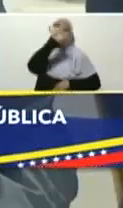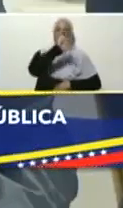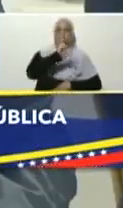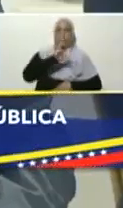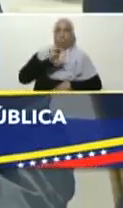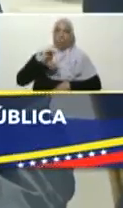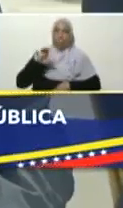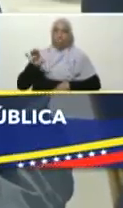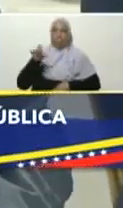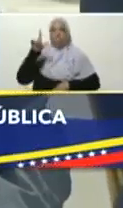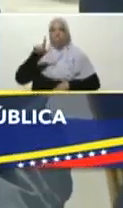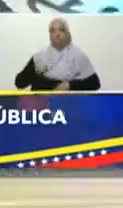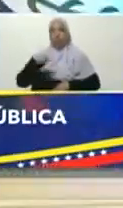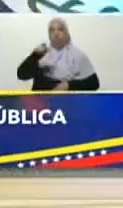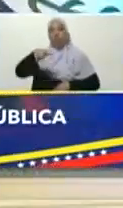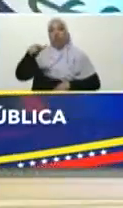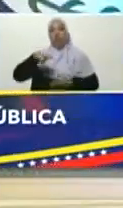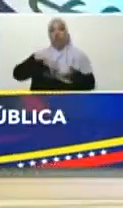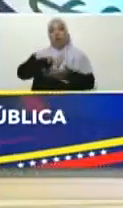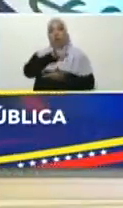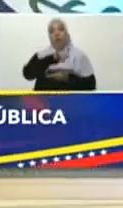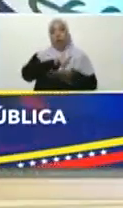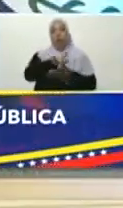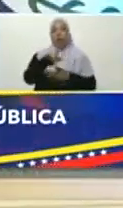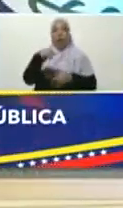e Inmigración de Belice,